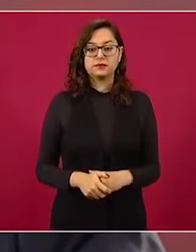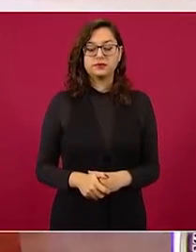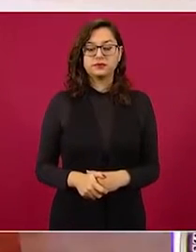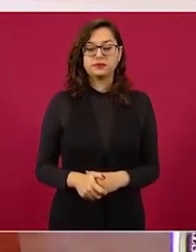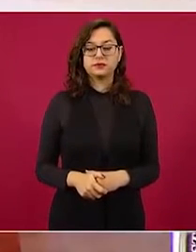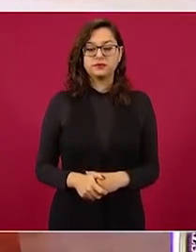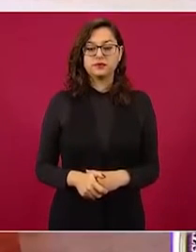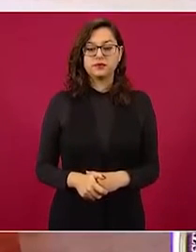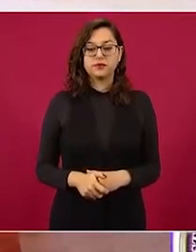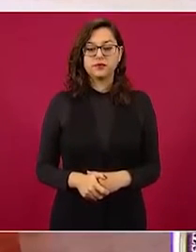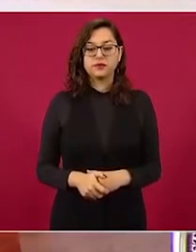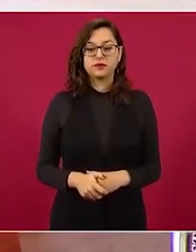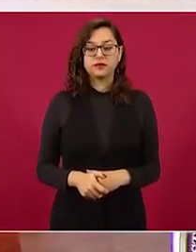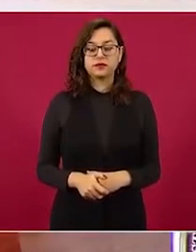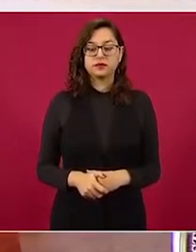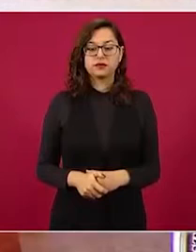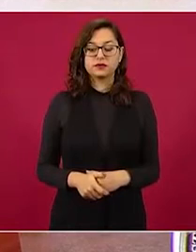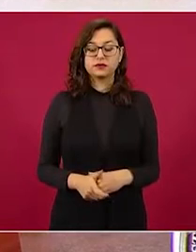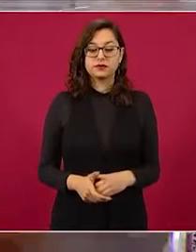porque